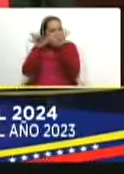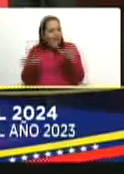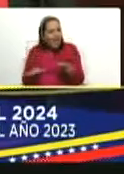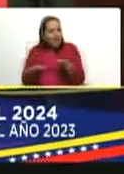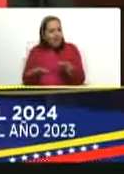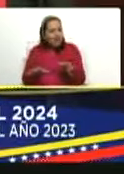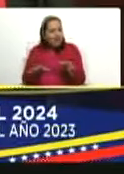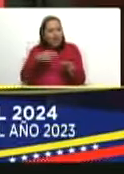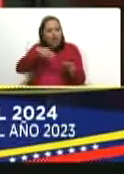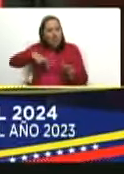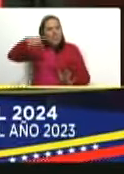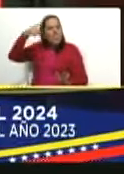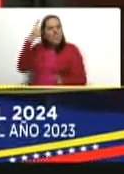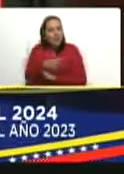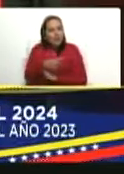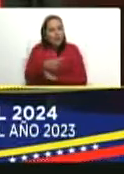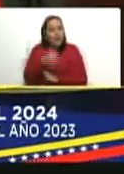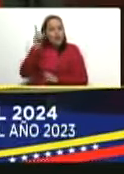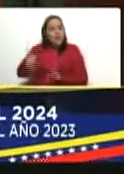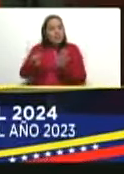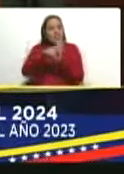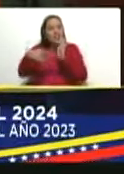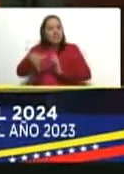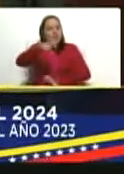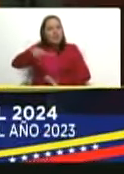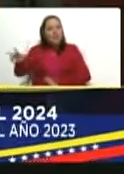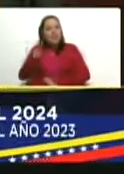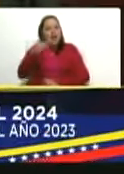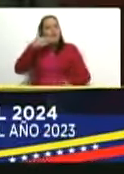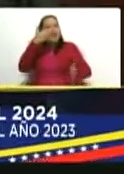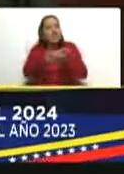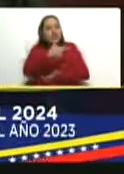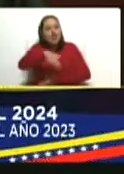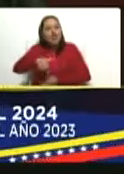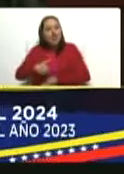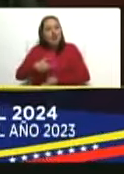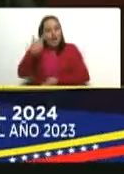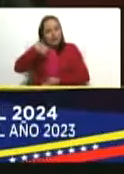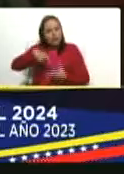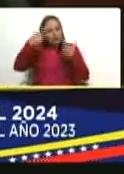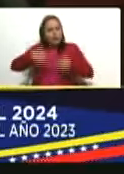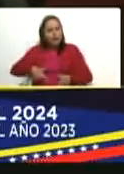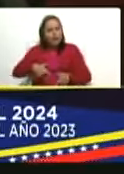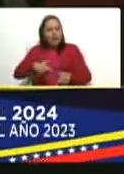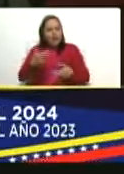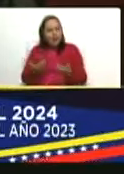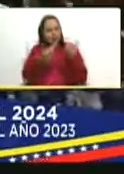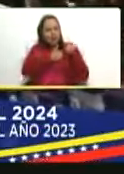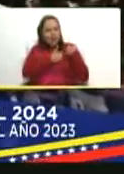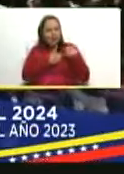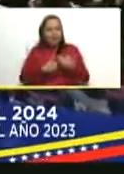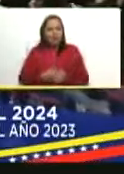es un derecho de los ciudadanos venezolanos de exigirnos a nosotros esta conducta.